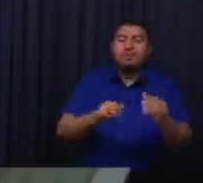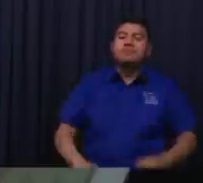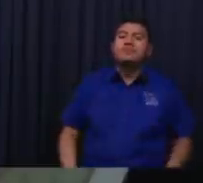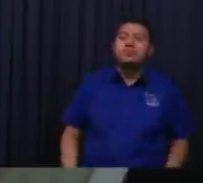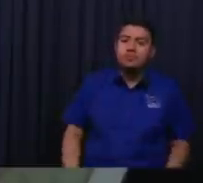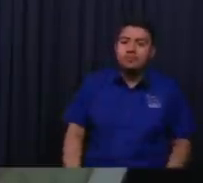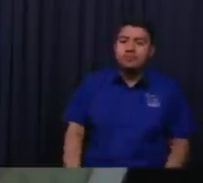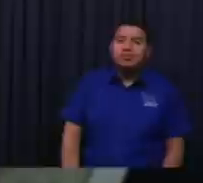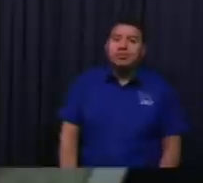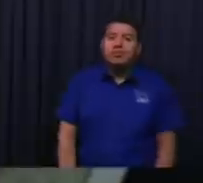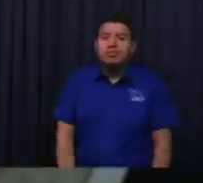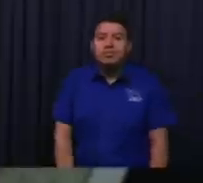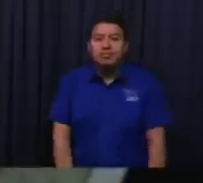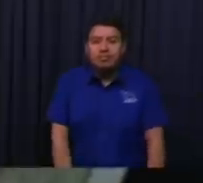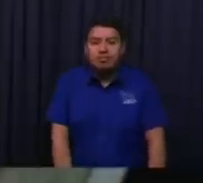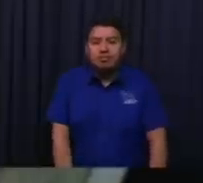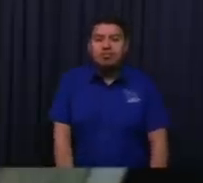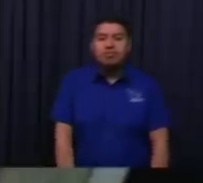inteligente.